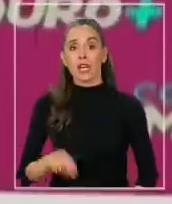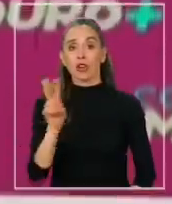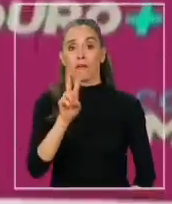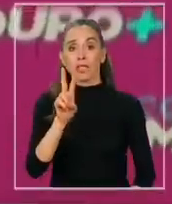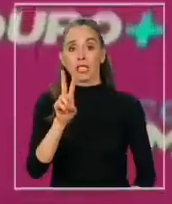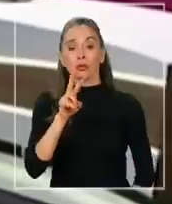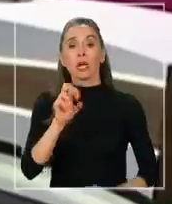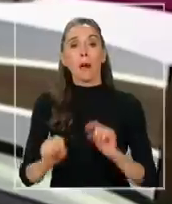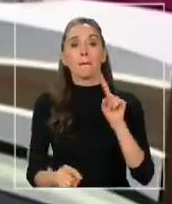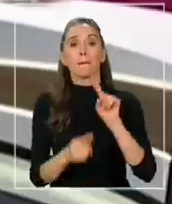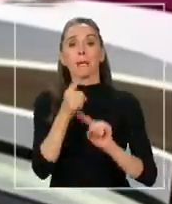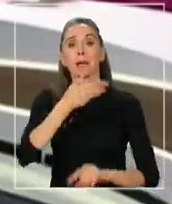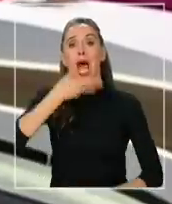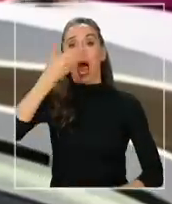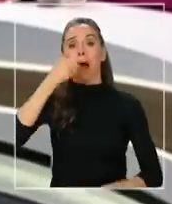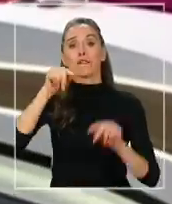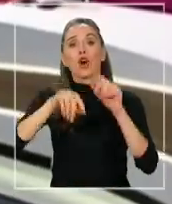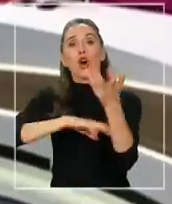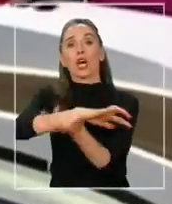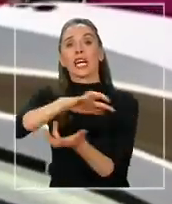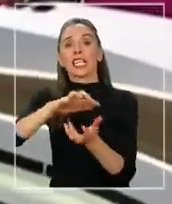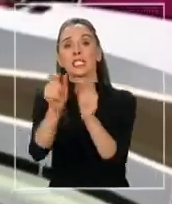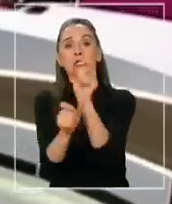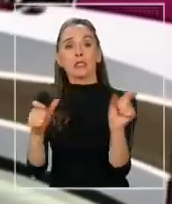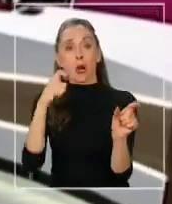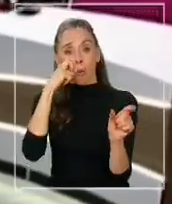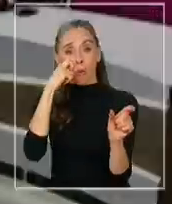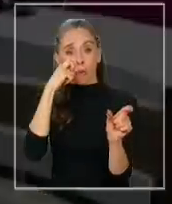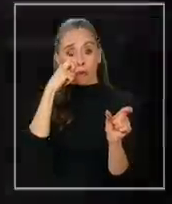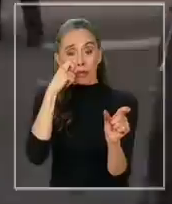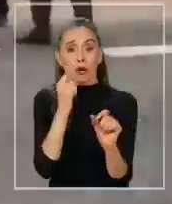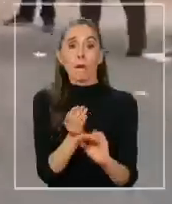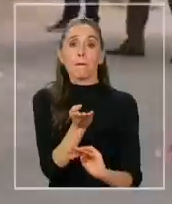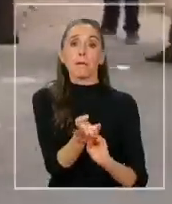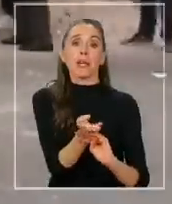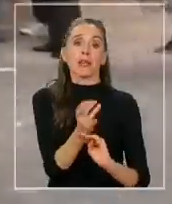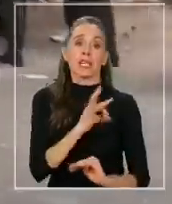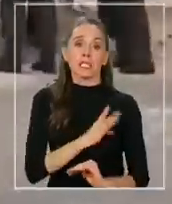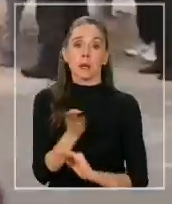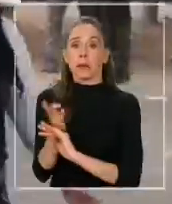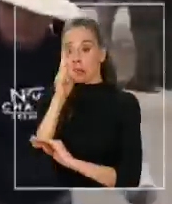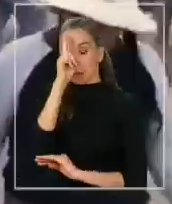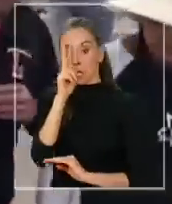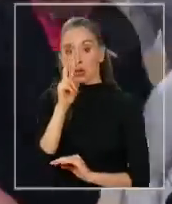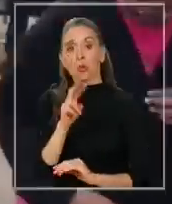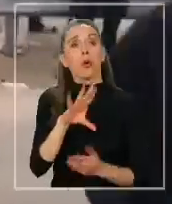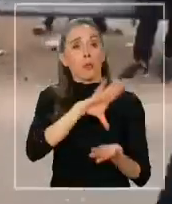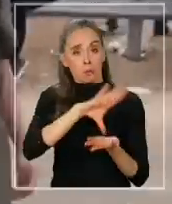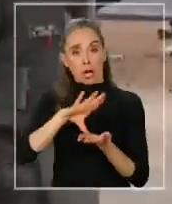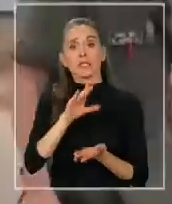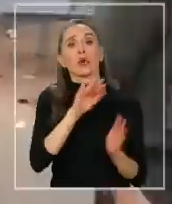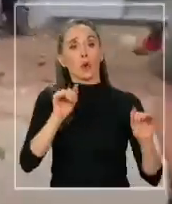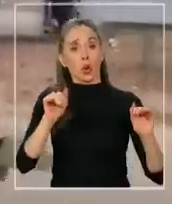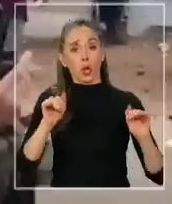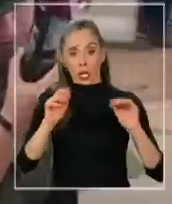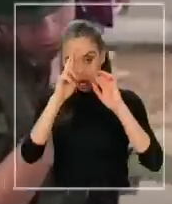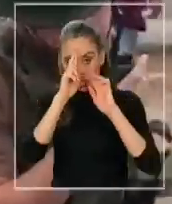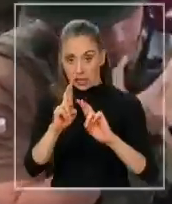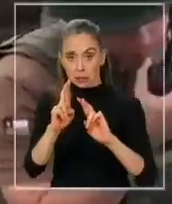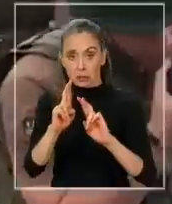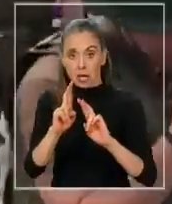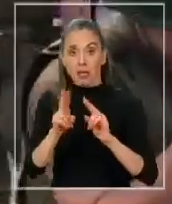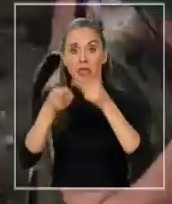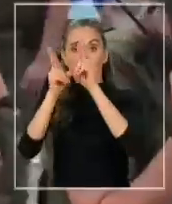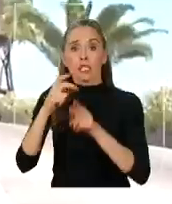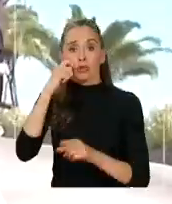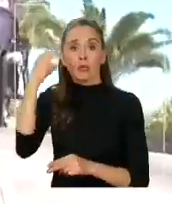se refirió por primera vez a esta crisis humanitaria, pidiéndole a Chile y Perú respetar los derechos humanos de sus nacionales